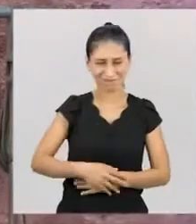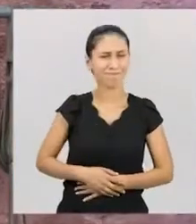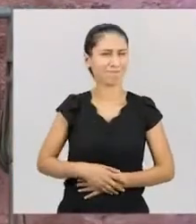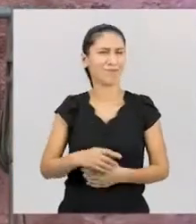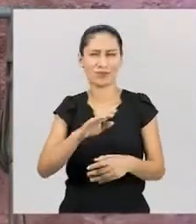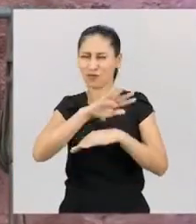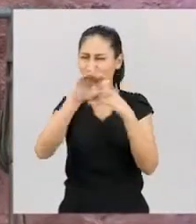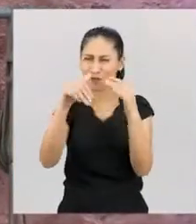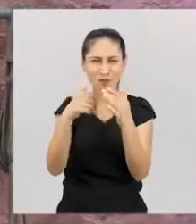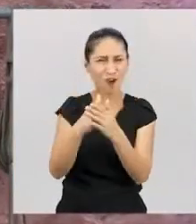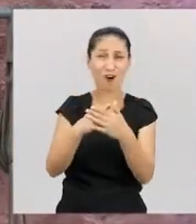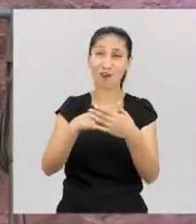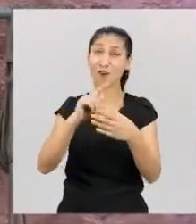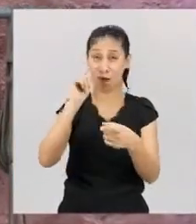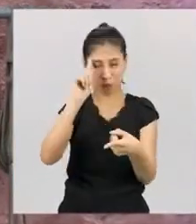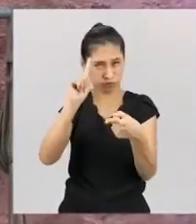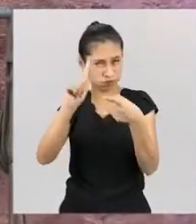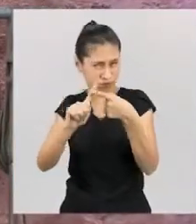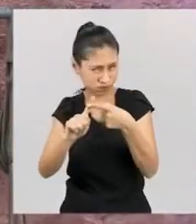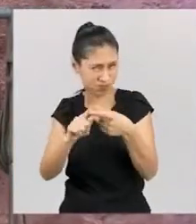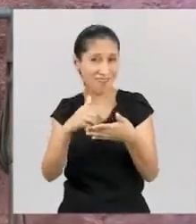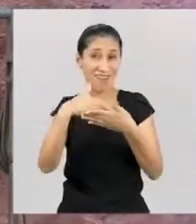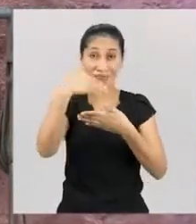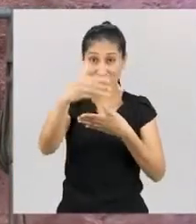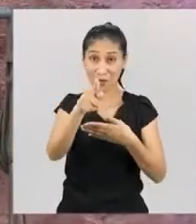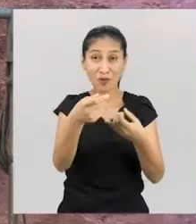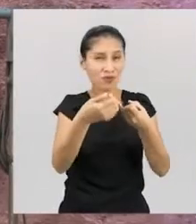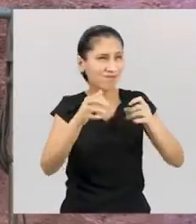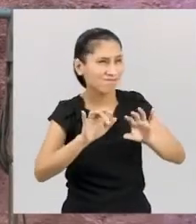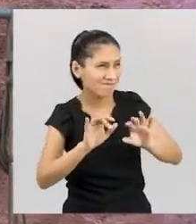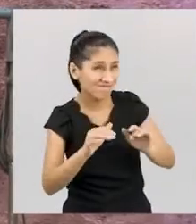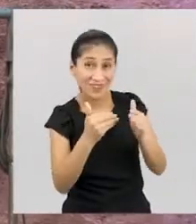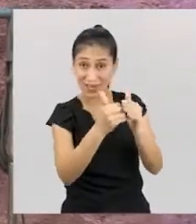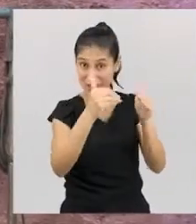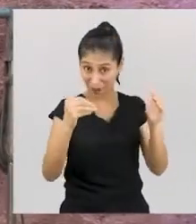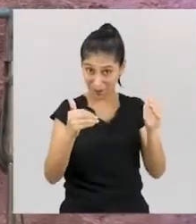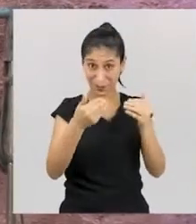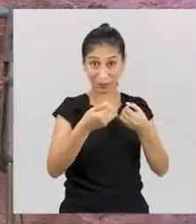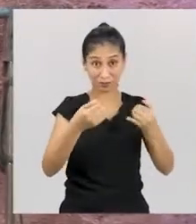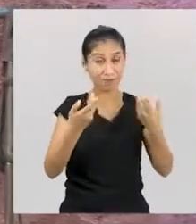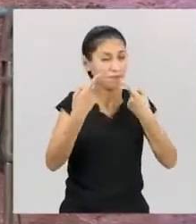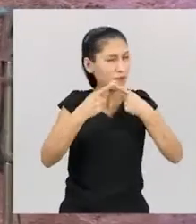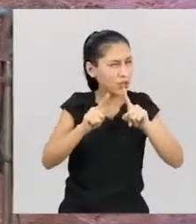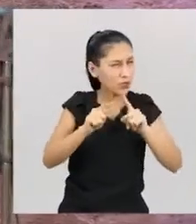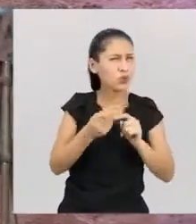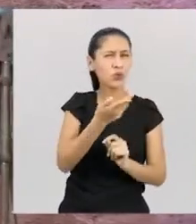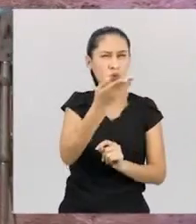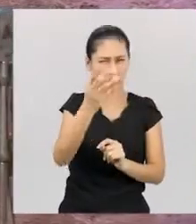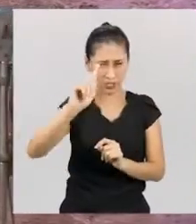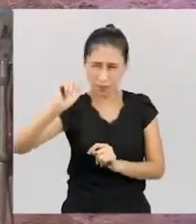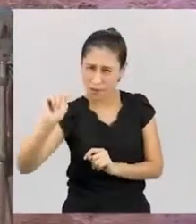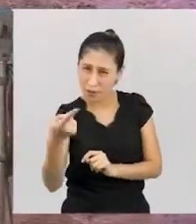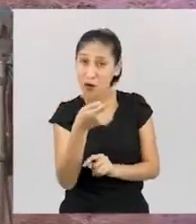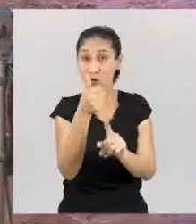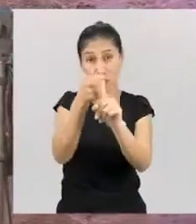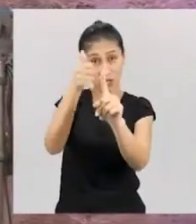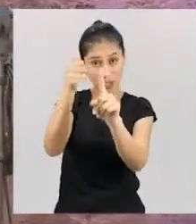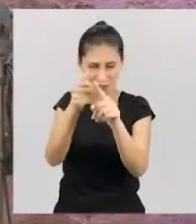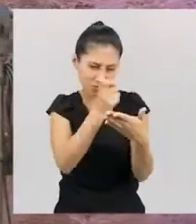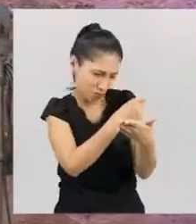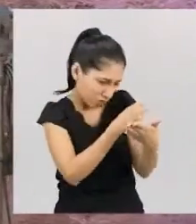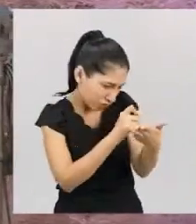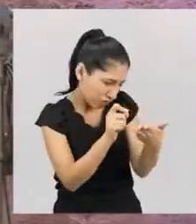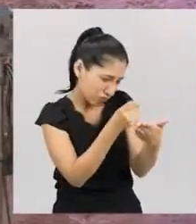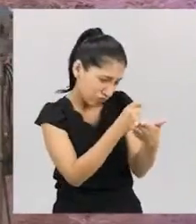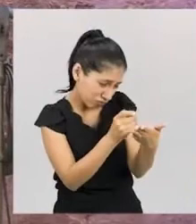Sepan que todos los retos planteados y sus soluciones estarán en la página web de la pre. Pero, chicos y chicas, intenten primero